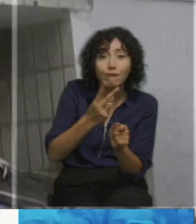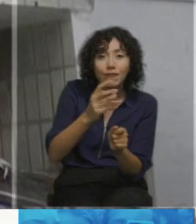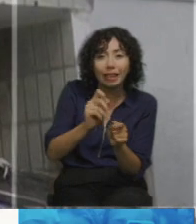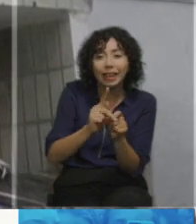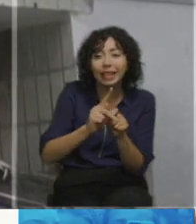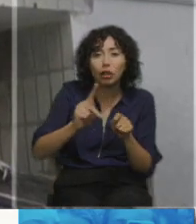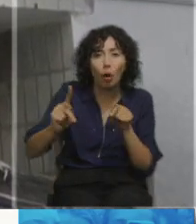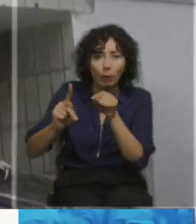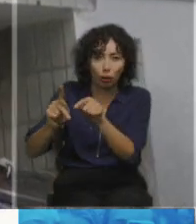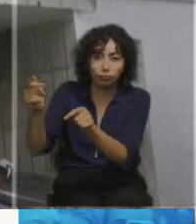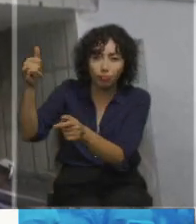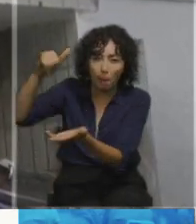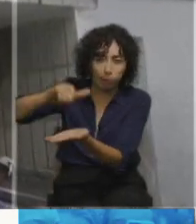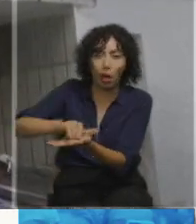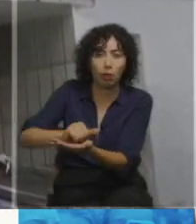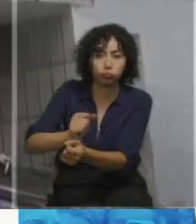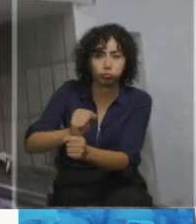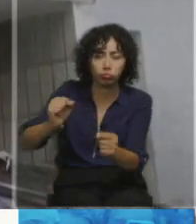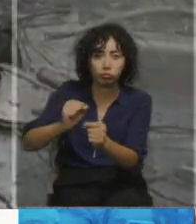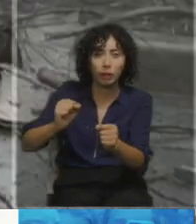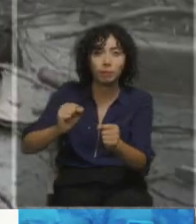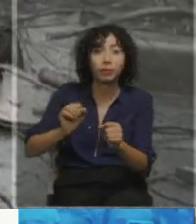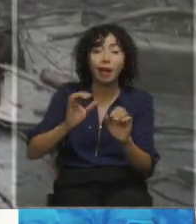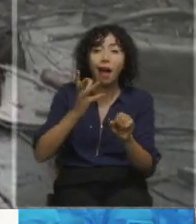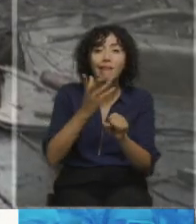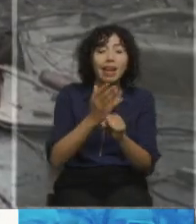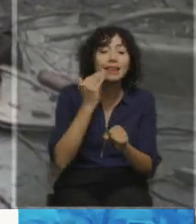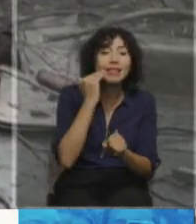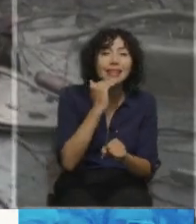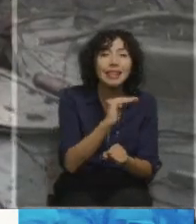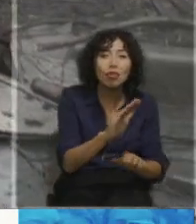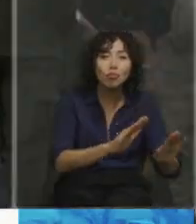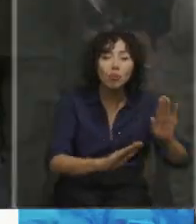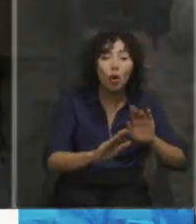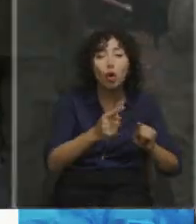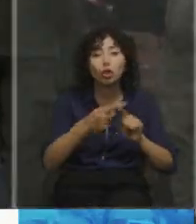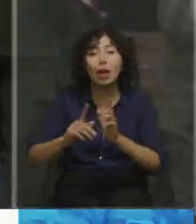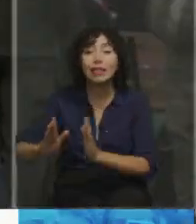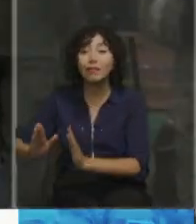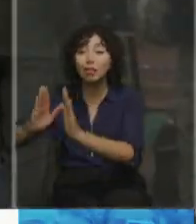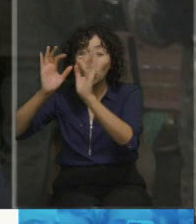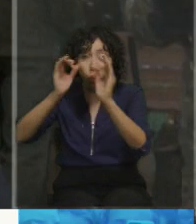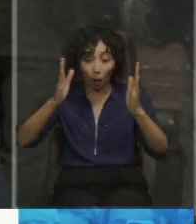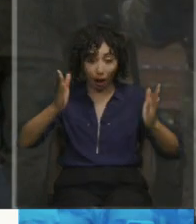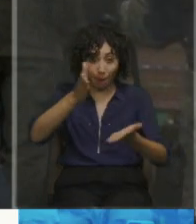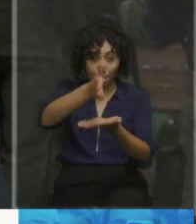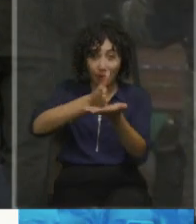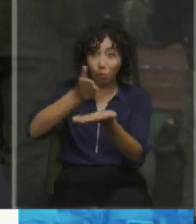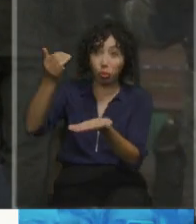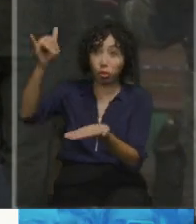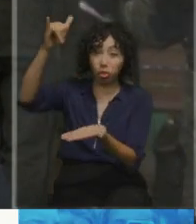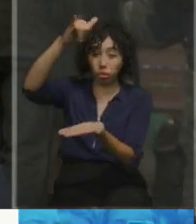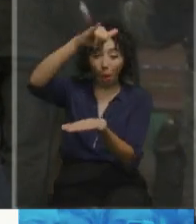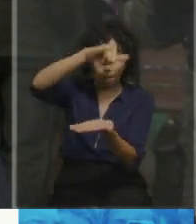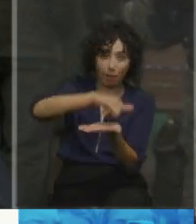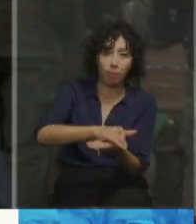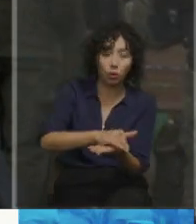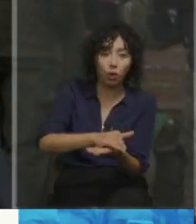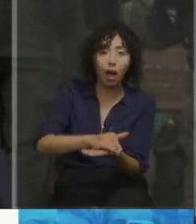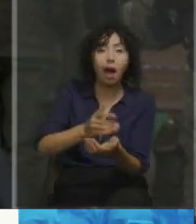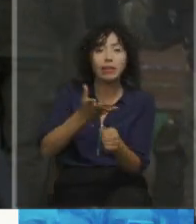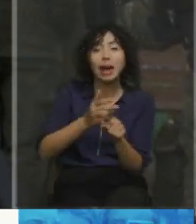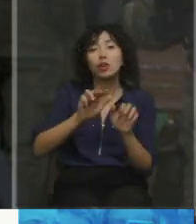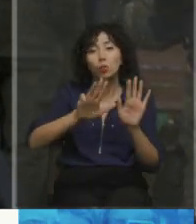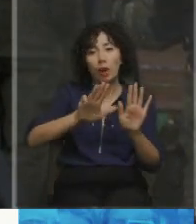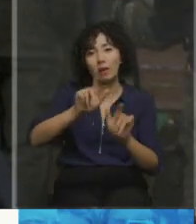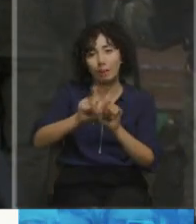Lo que sabemos es que el helicóptero cayó entre la guardería y un edificio residencial de Brovary. A bordo del helicóptero iban 9 personas, entre